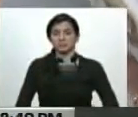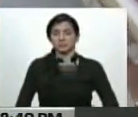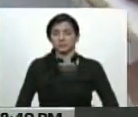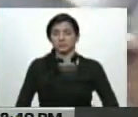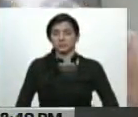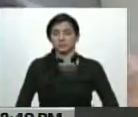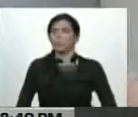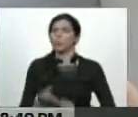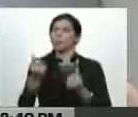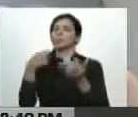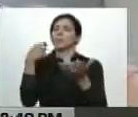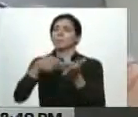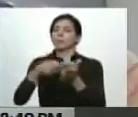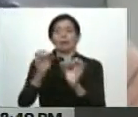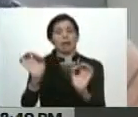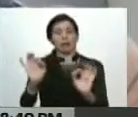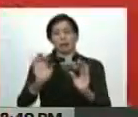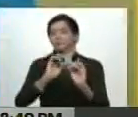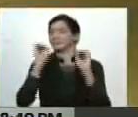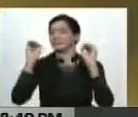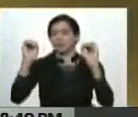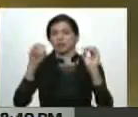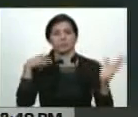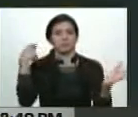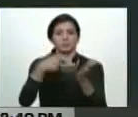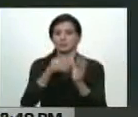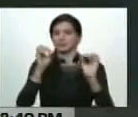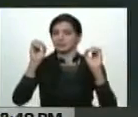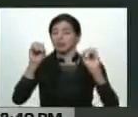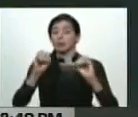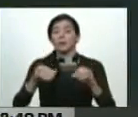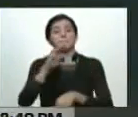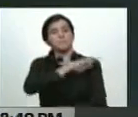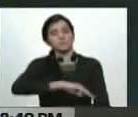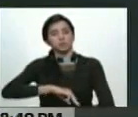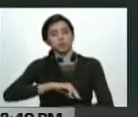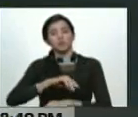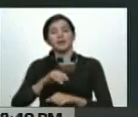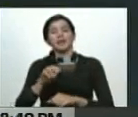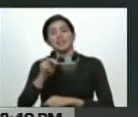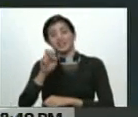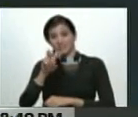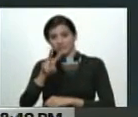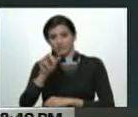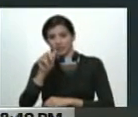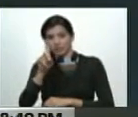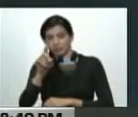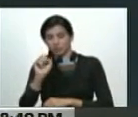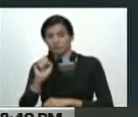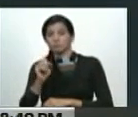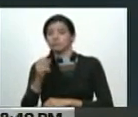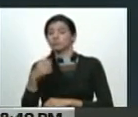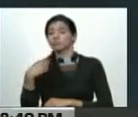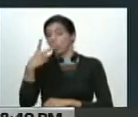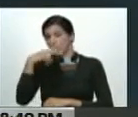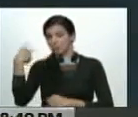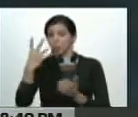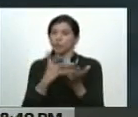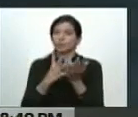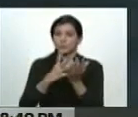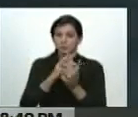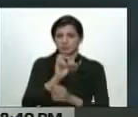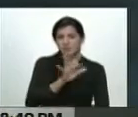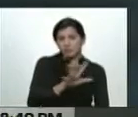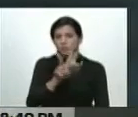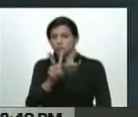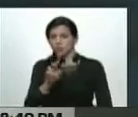¿Cuánto pagó usted por todo esto? Nada. Hasta el momento, la Misión Nevado ha ejecutado en 2 años 4.052 jornadas de